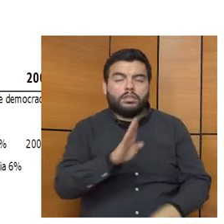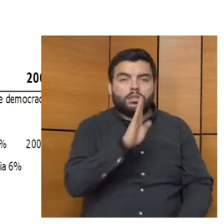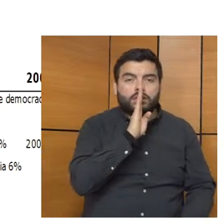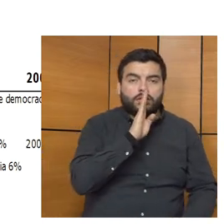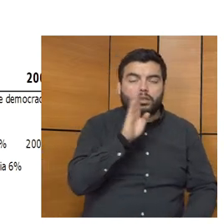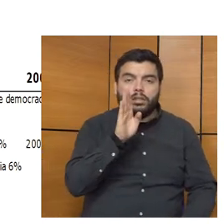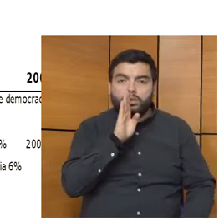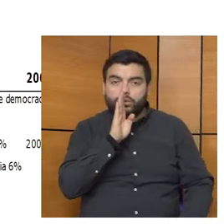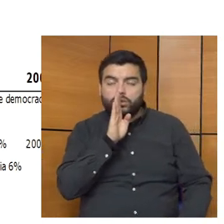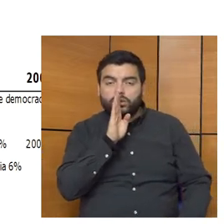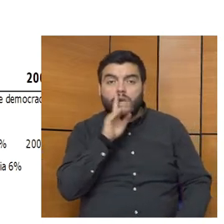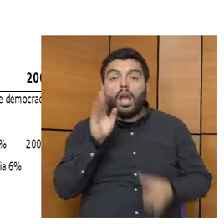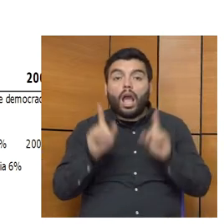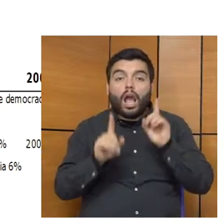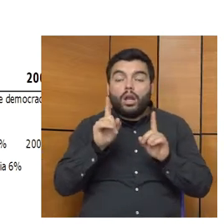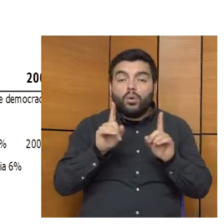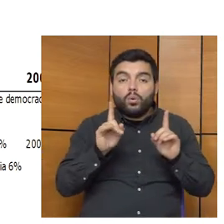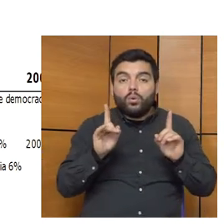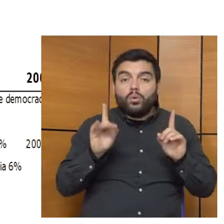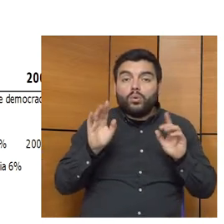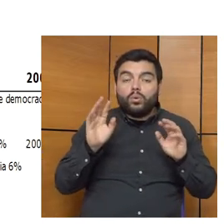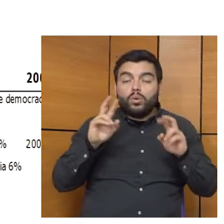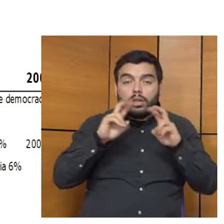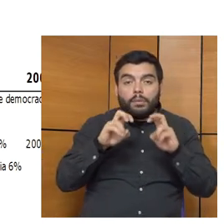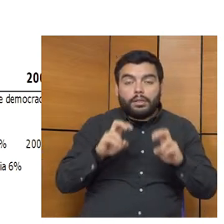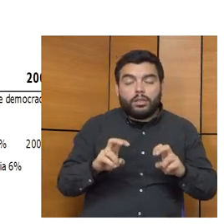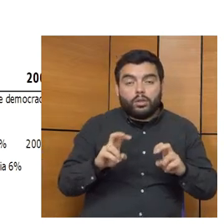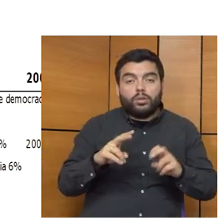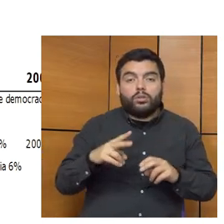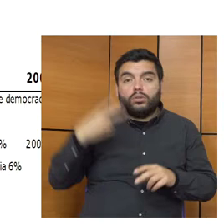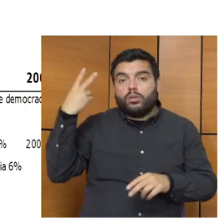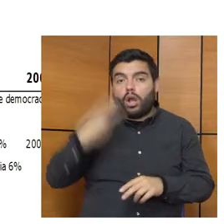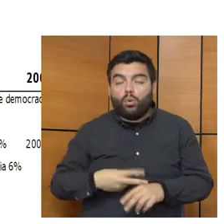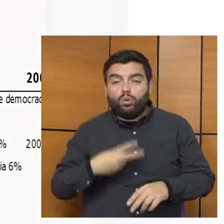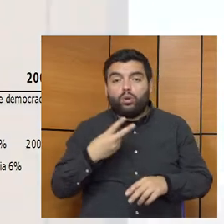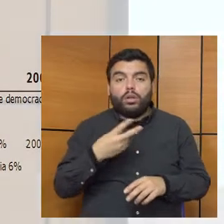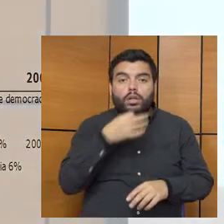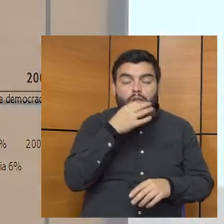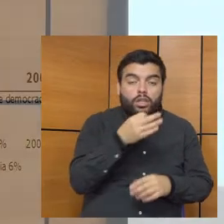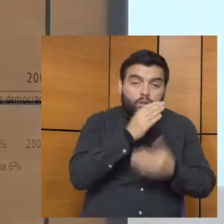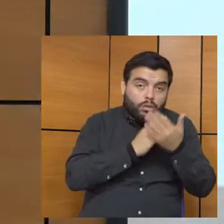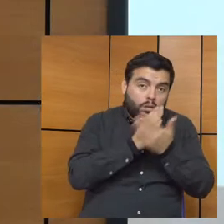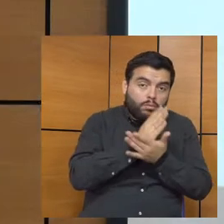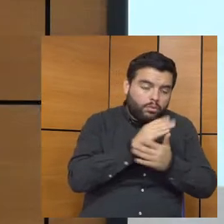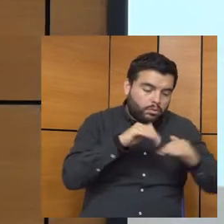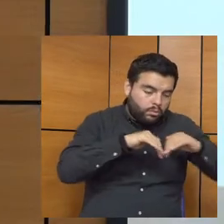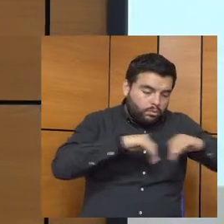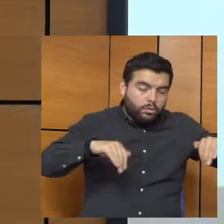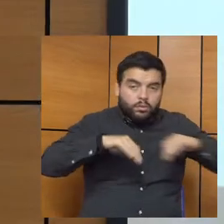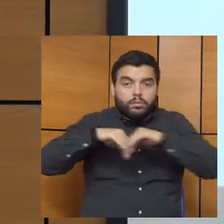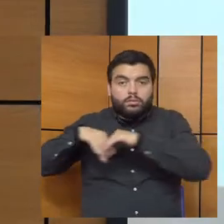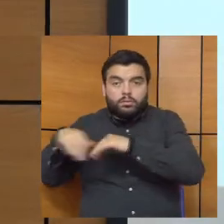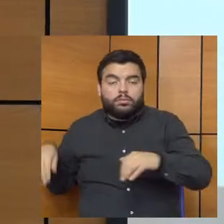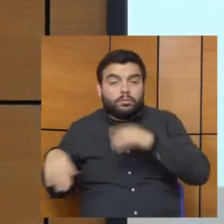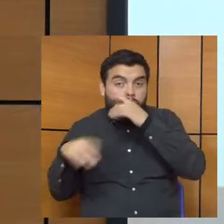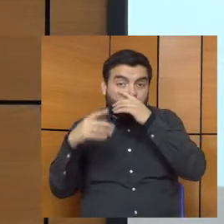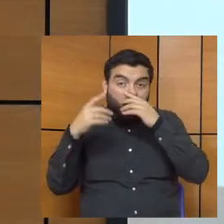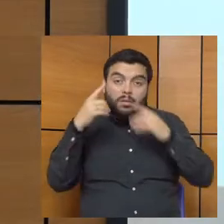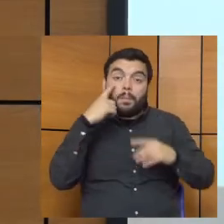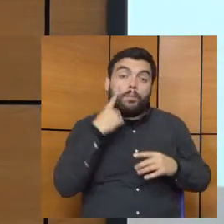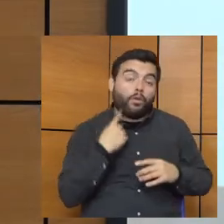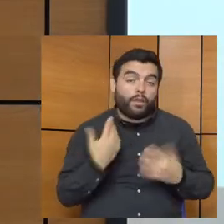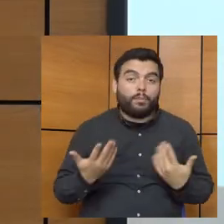Y algunos estudios, algunos autores nos propusieron al inicio de esta investigación separarlo. Yo dije, bueno, probemos si nos